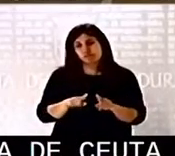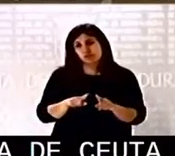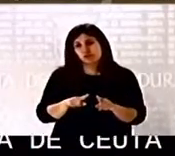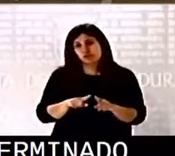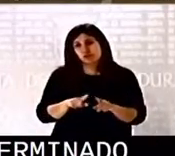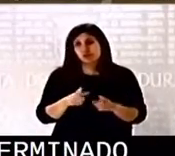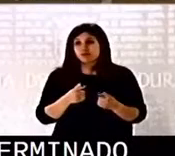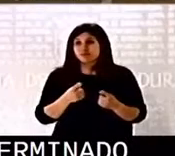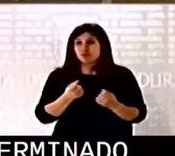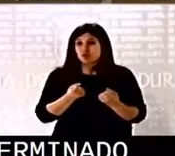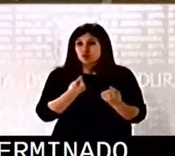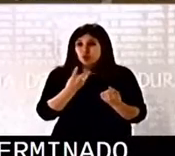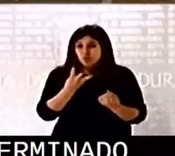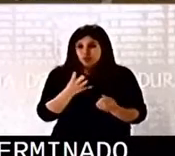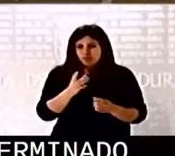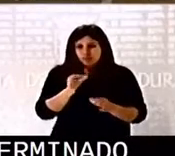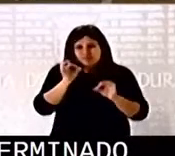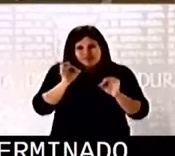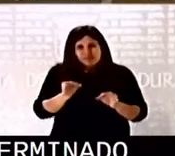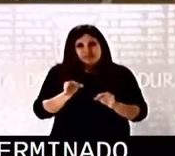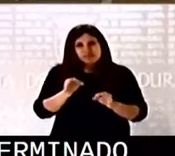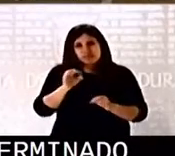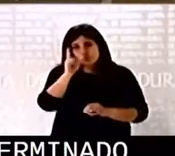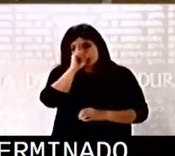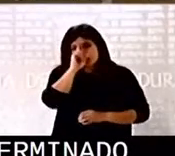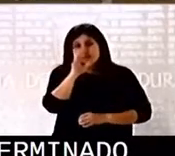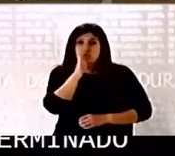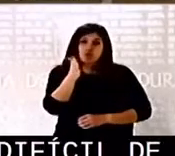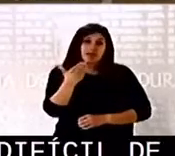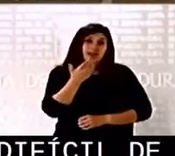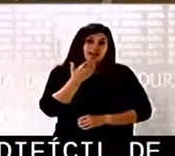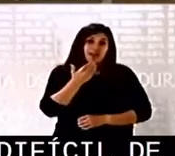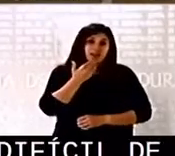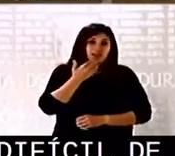porque la edad en algunos casos es muy difícil de determinar,